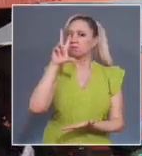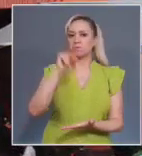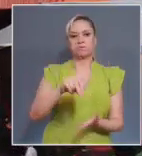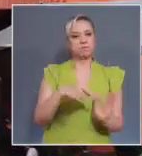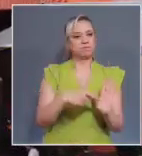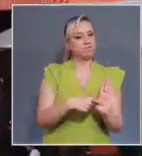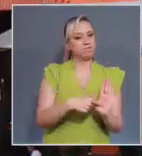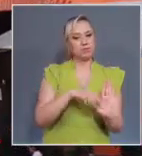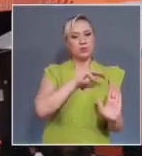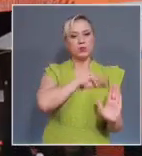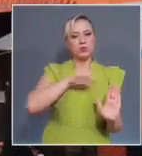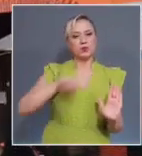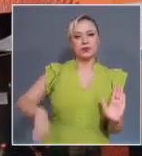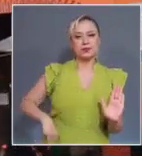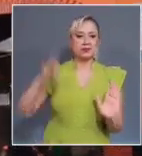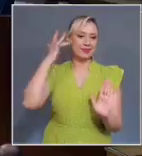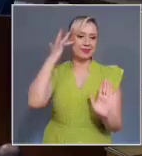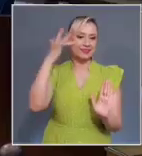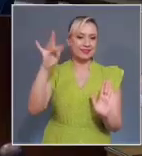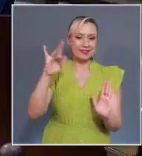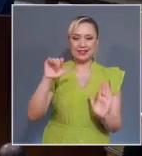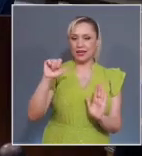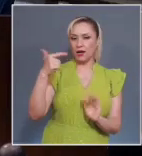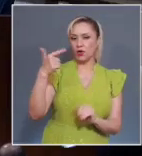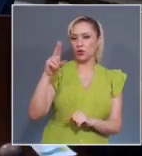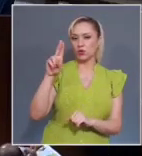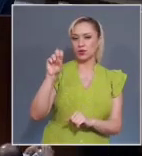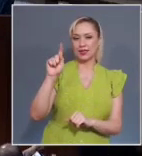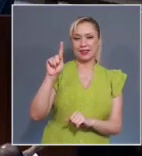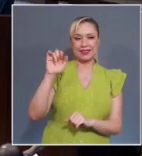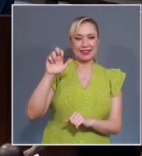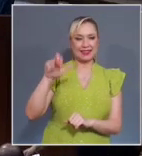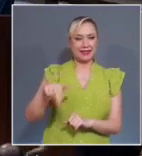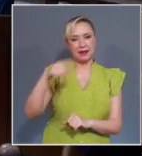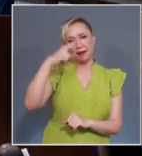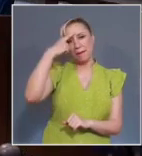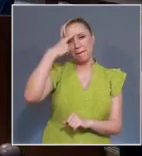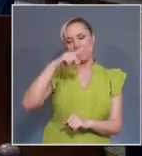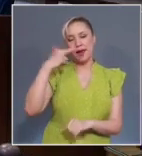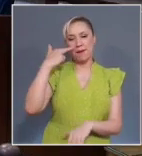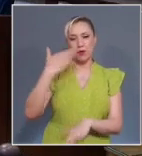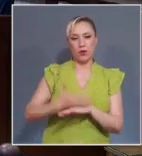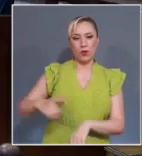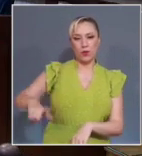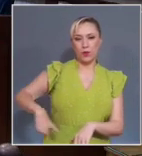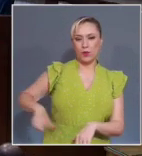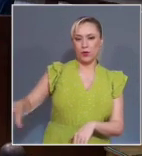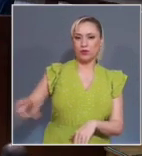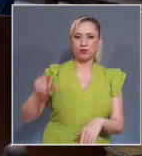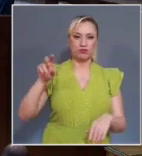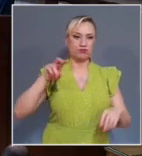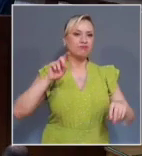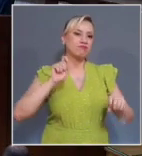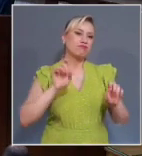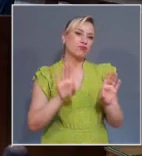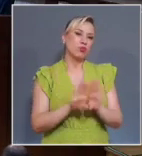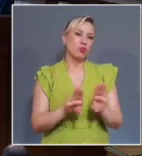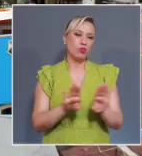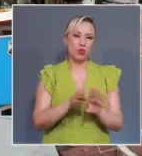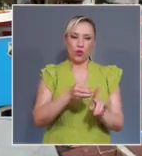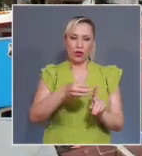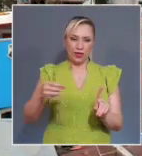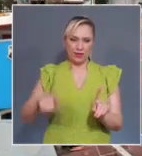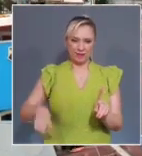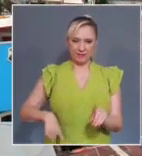San Agustín, Losicha. Por mayoría de votos, los magistrados determinaron la constitucionalidad del sistema normativo